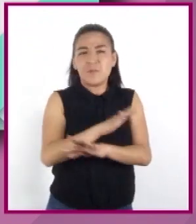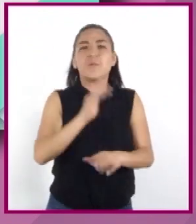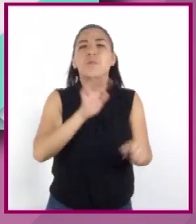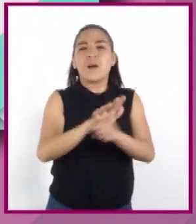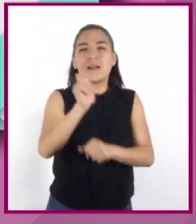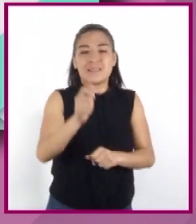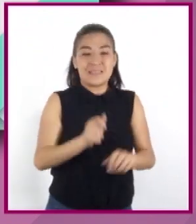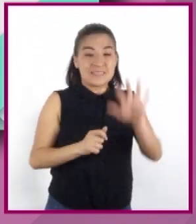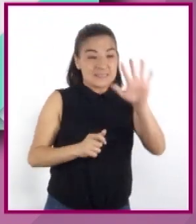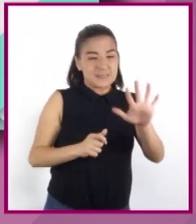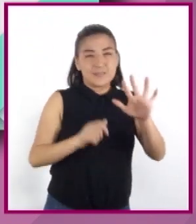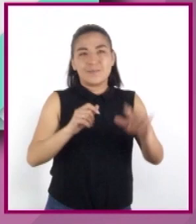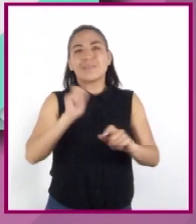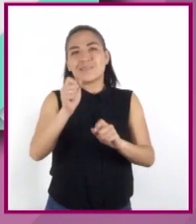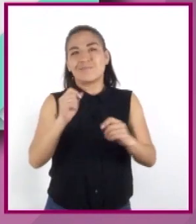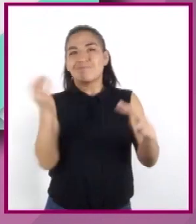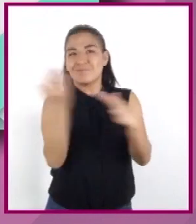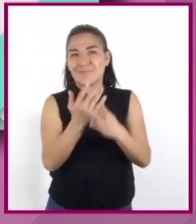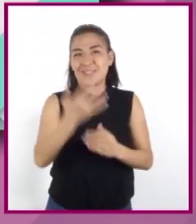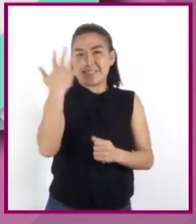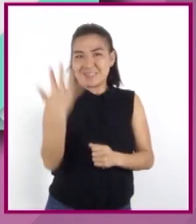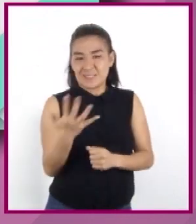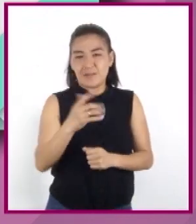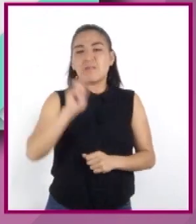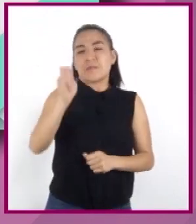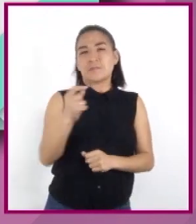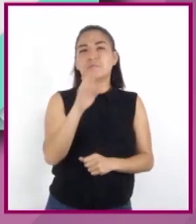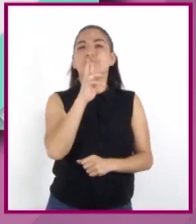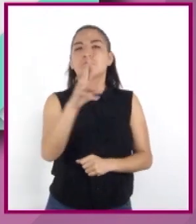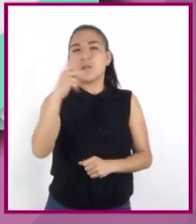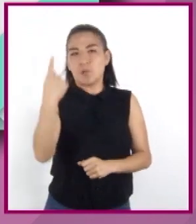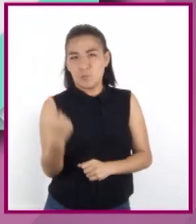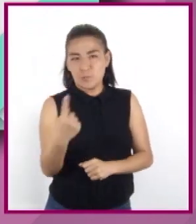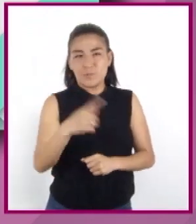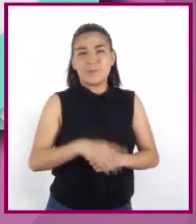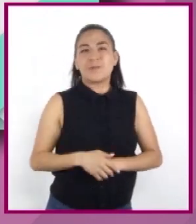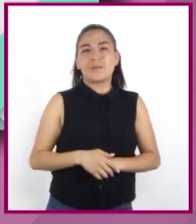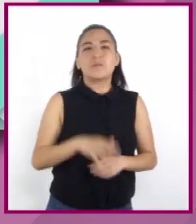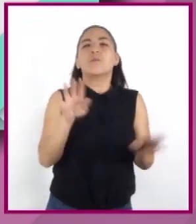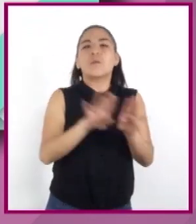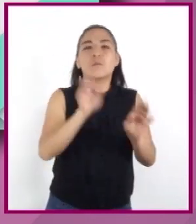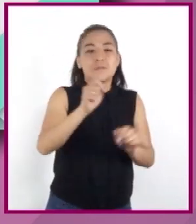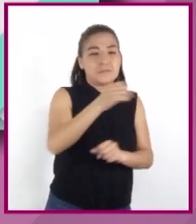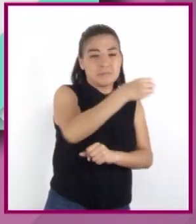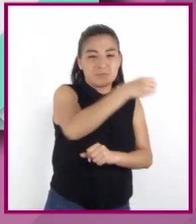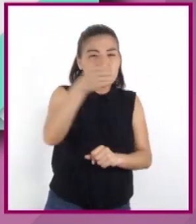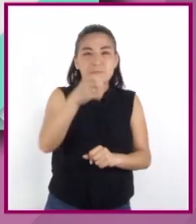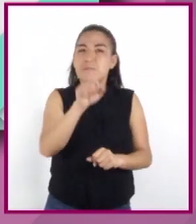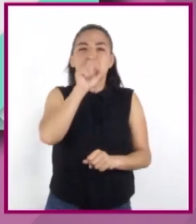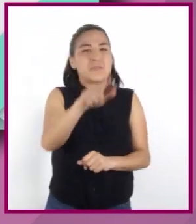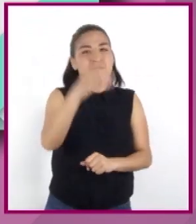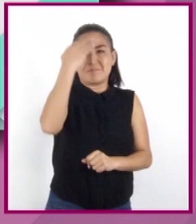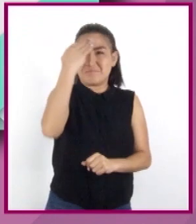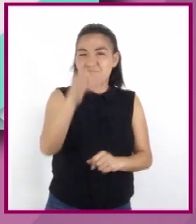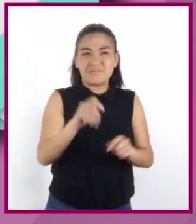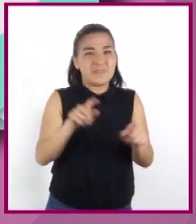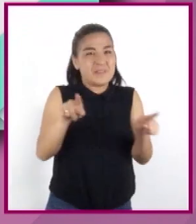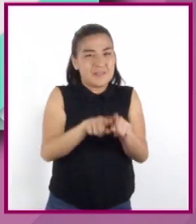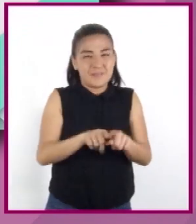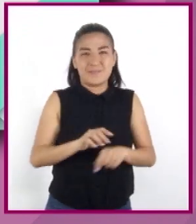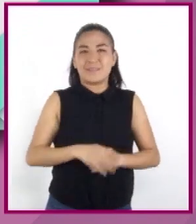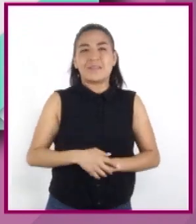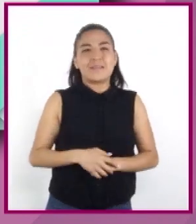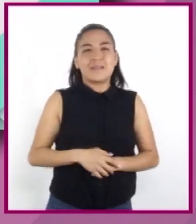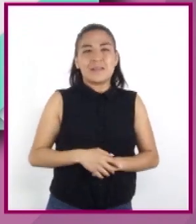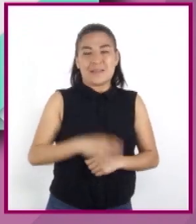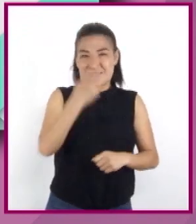5 entre 5, que es 1. No importando el par de coordenadas que elijamos, la razón siempre será la misma. Observen,